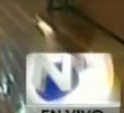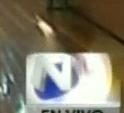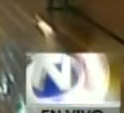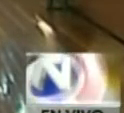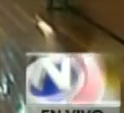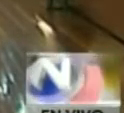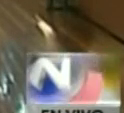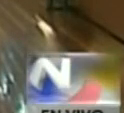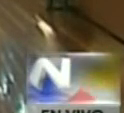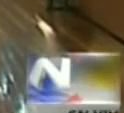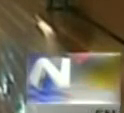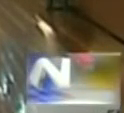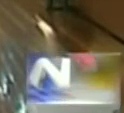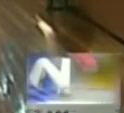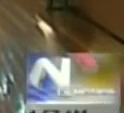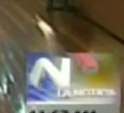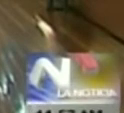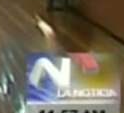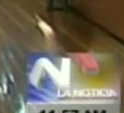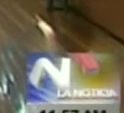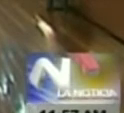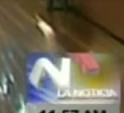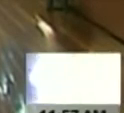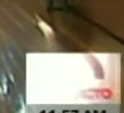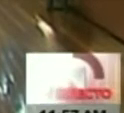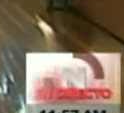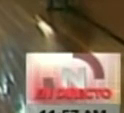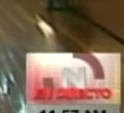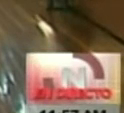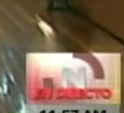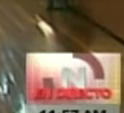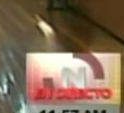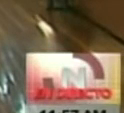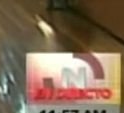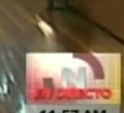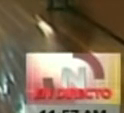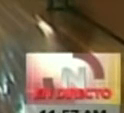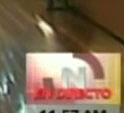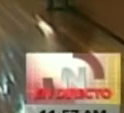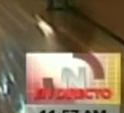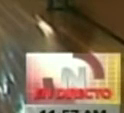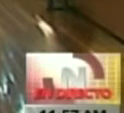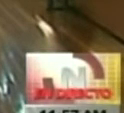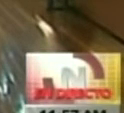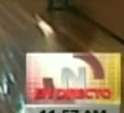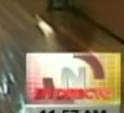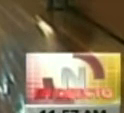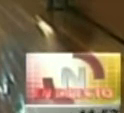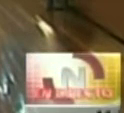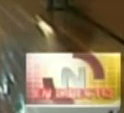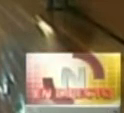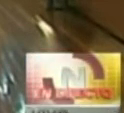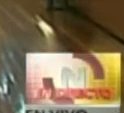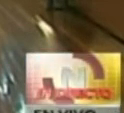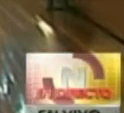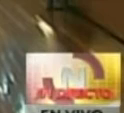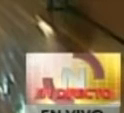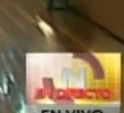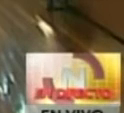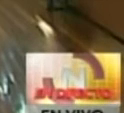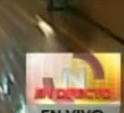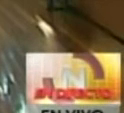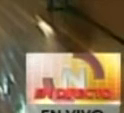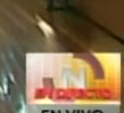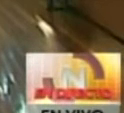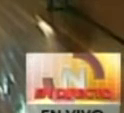ofrece declaraciones el vicepresidente ejecutivo de la República, Aristóbulo Isturiz. Segundo encuentro internacional de artistas